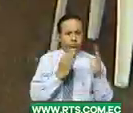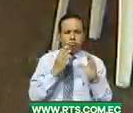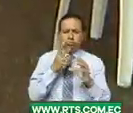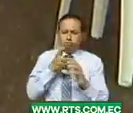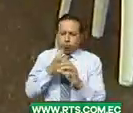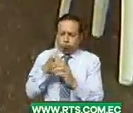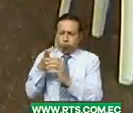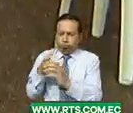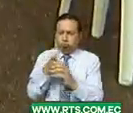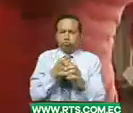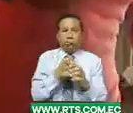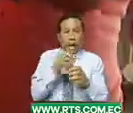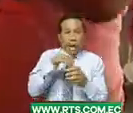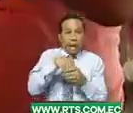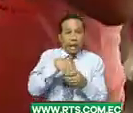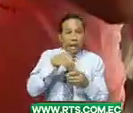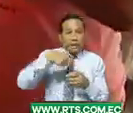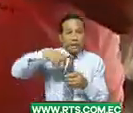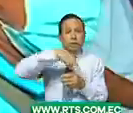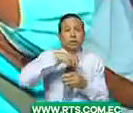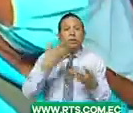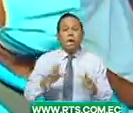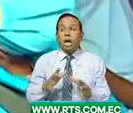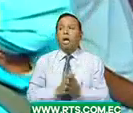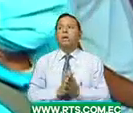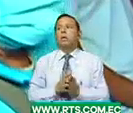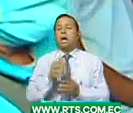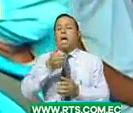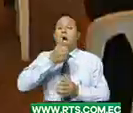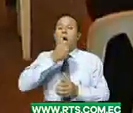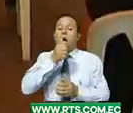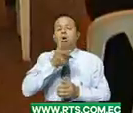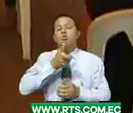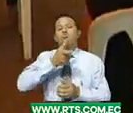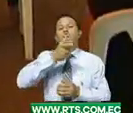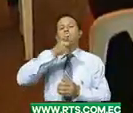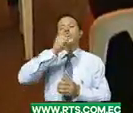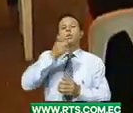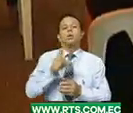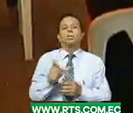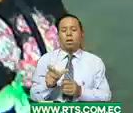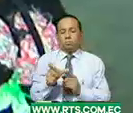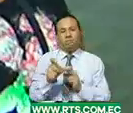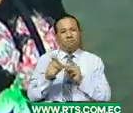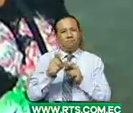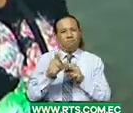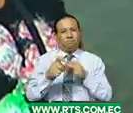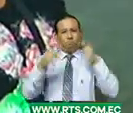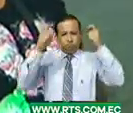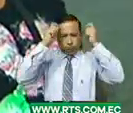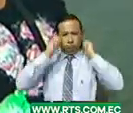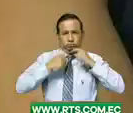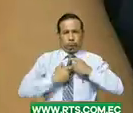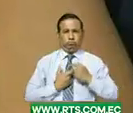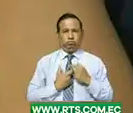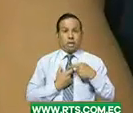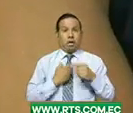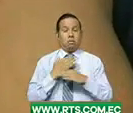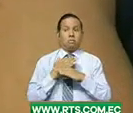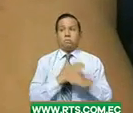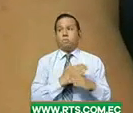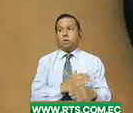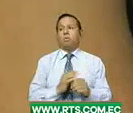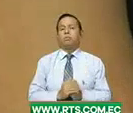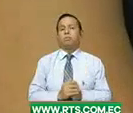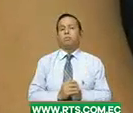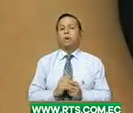Ya en el interior, los ciudadanos recibieron un visor, una botella con agua y una tarjeta antivirus para de inmediato colocarle su primera